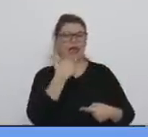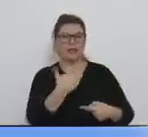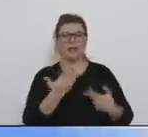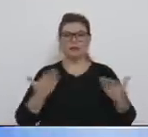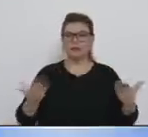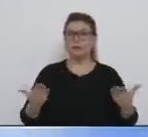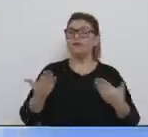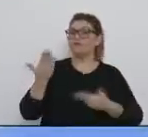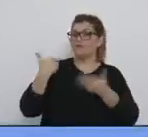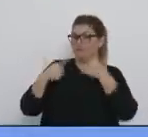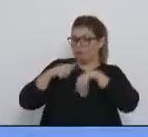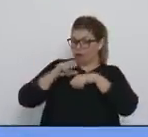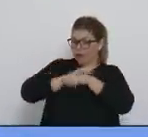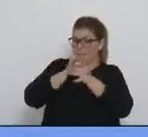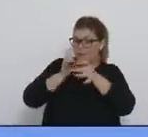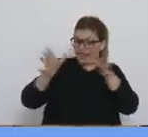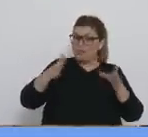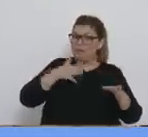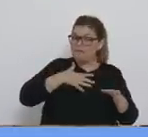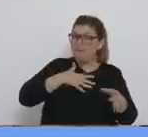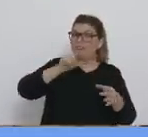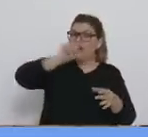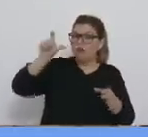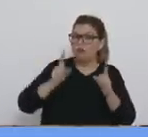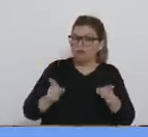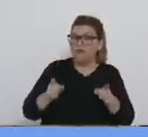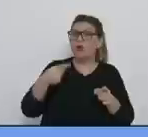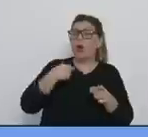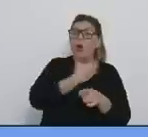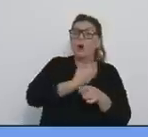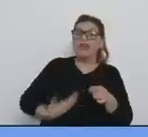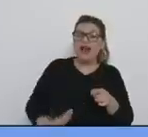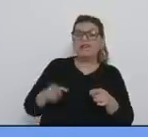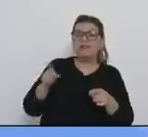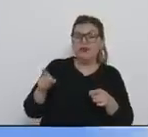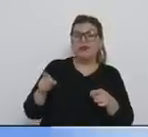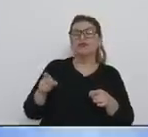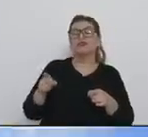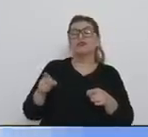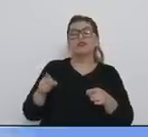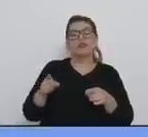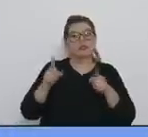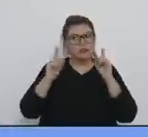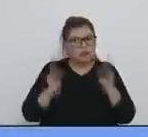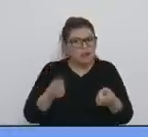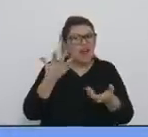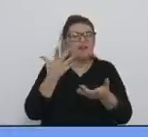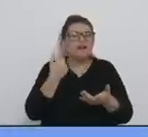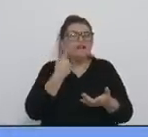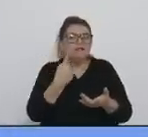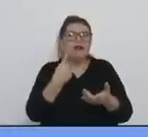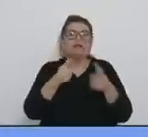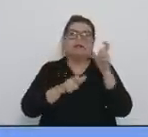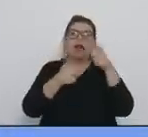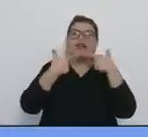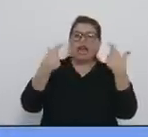pandemia en mi provincia en mi provincia el gobierno de la nación inclusive ante los propios reclamos de los